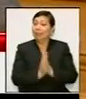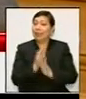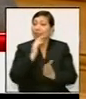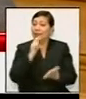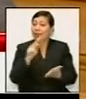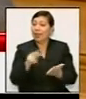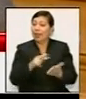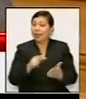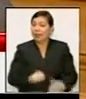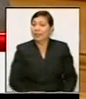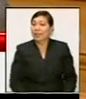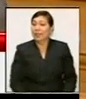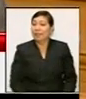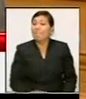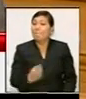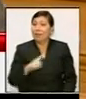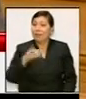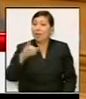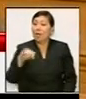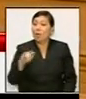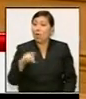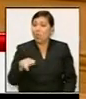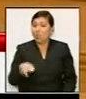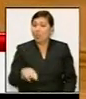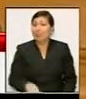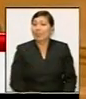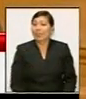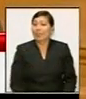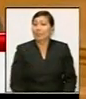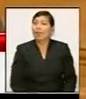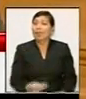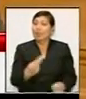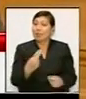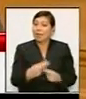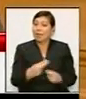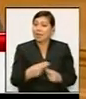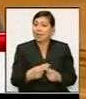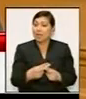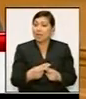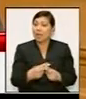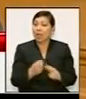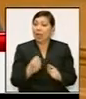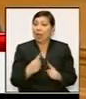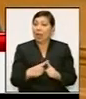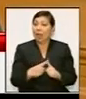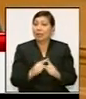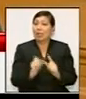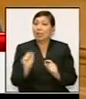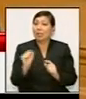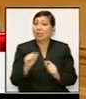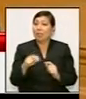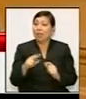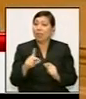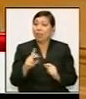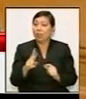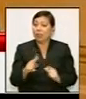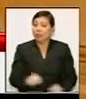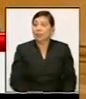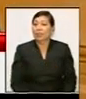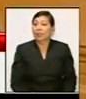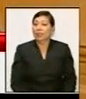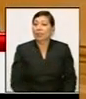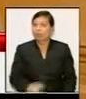leerlo. Para Juan, en nombre de los exsenadores de la República,